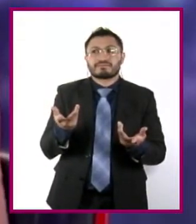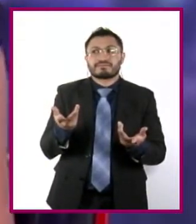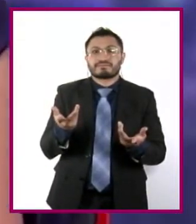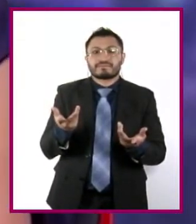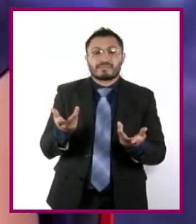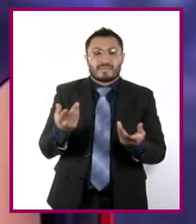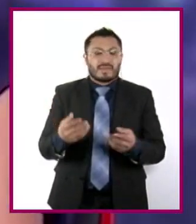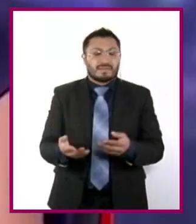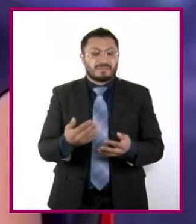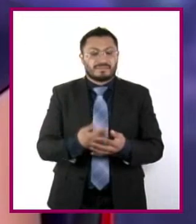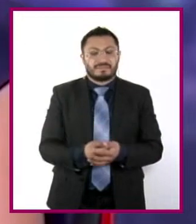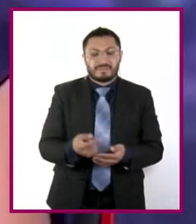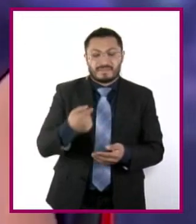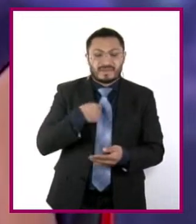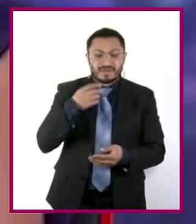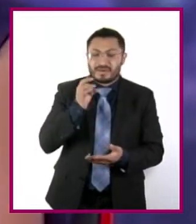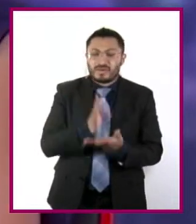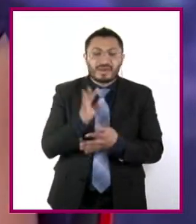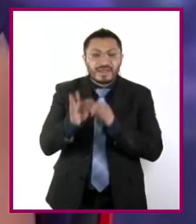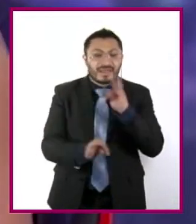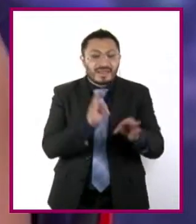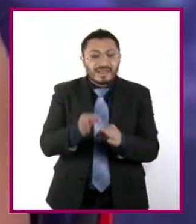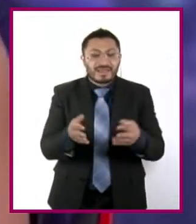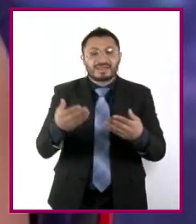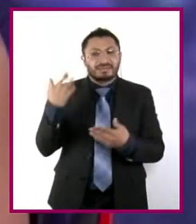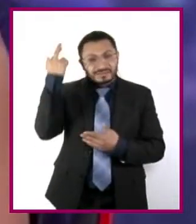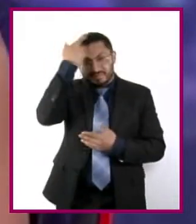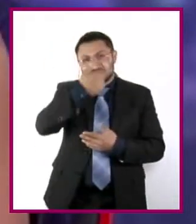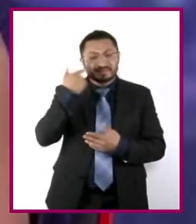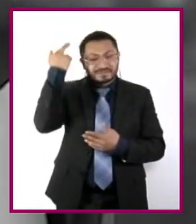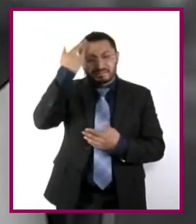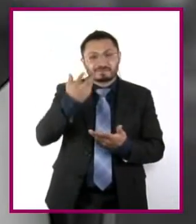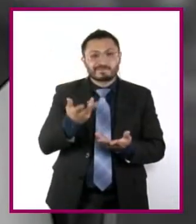I'm just trying to work that out. I mean,